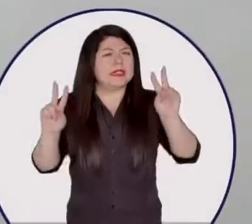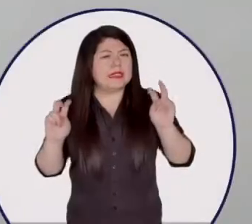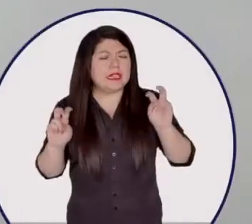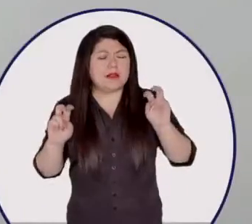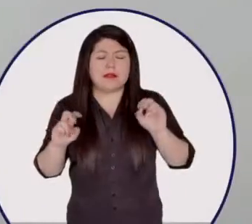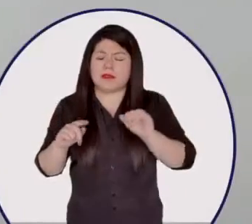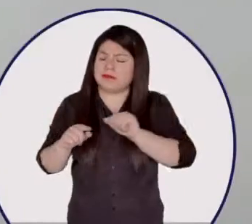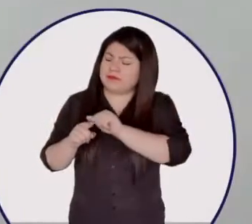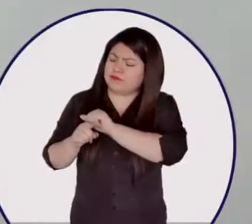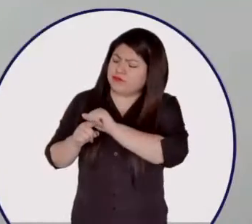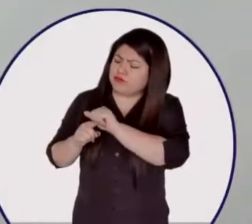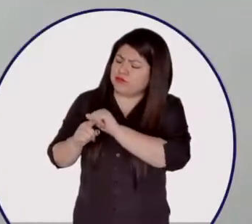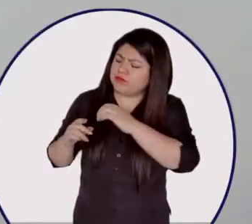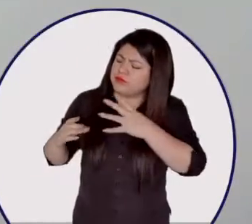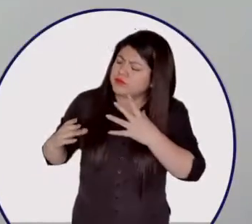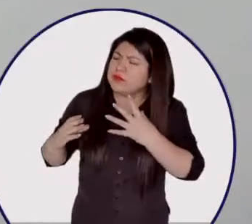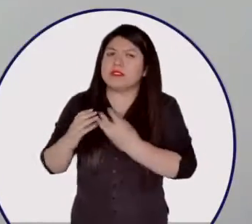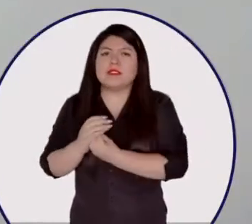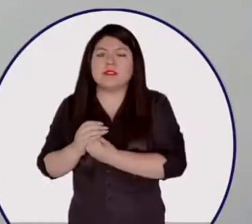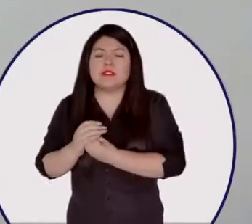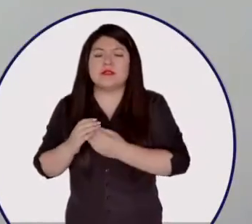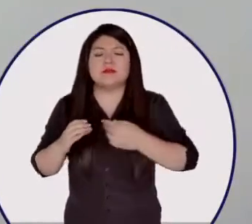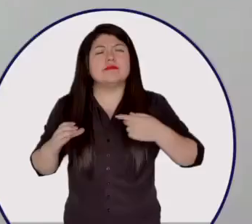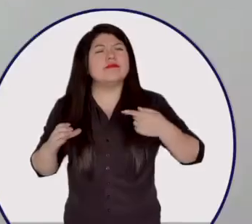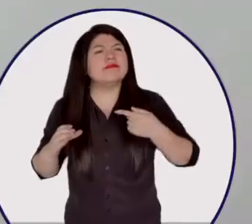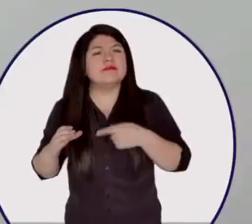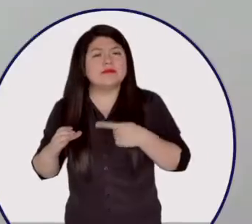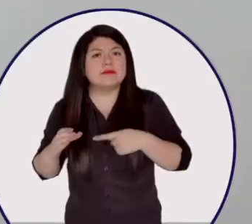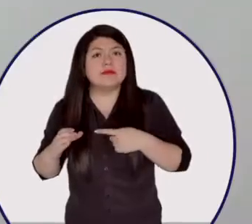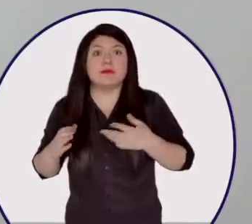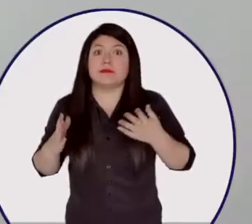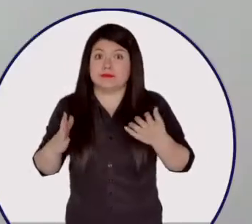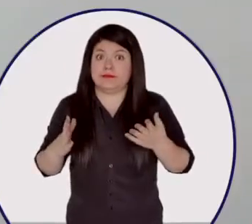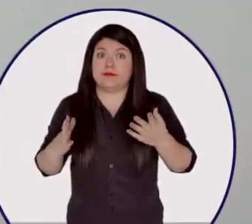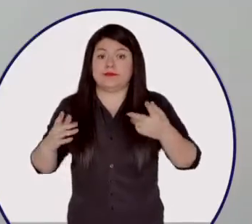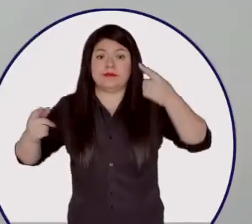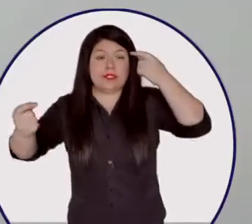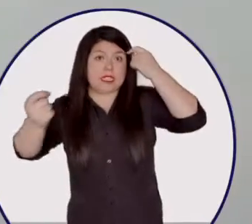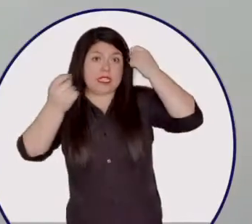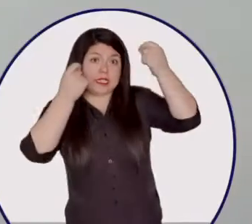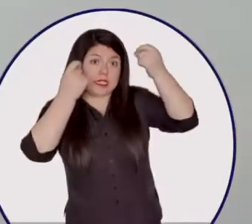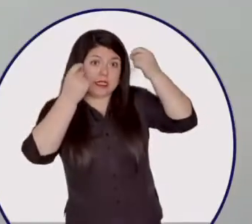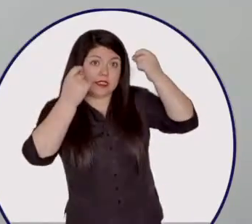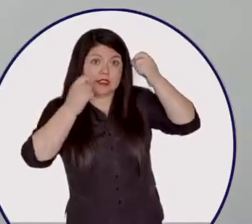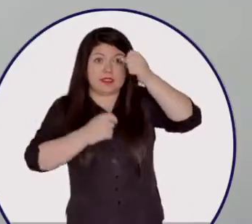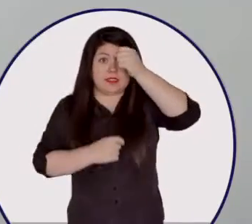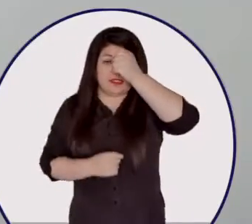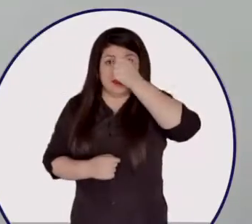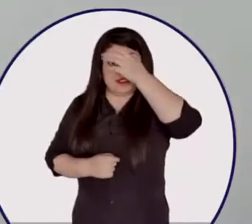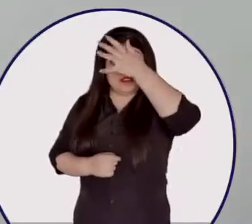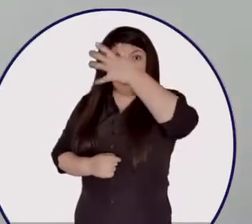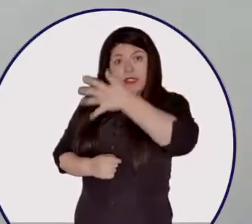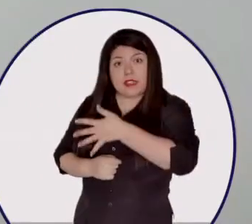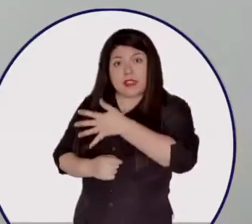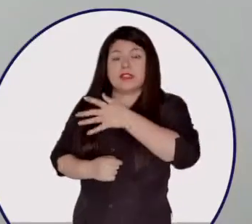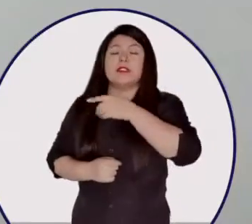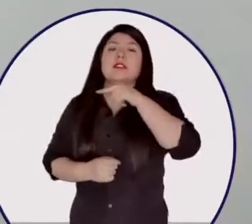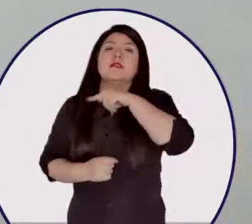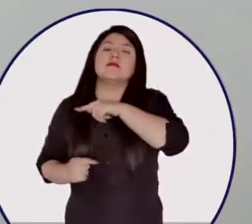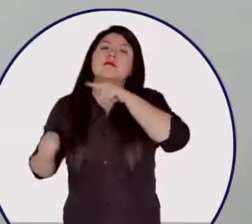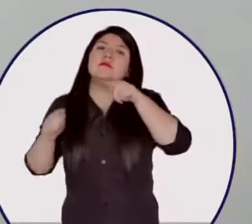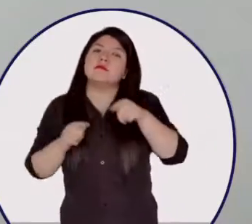Cuando hablamos de prácticas inclusivas, hablamos de todas aquellas estrategias didácticas, metodológicas